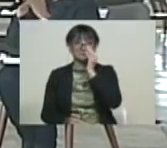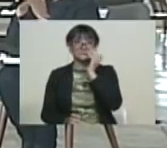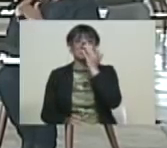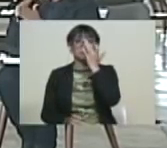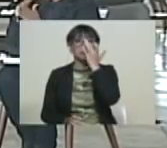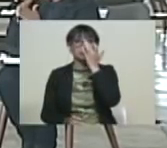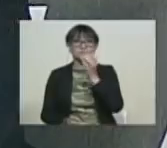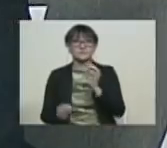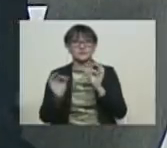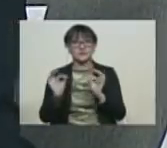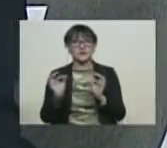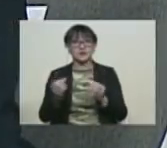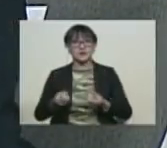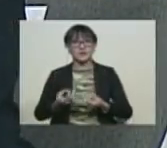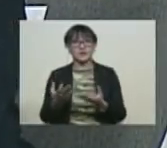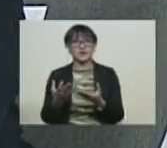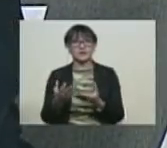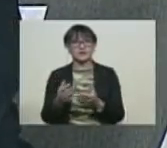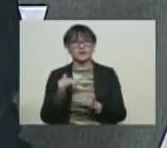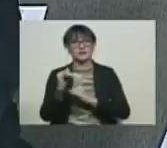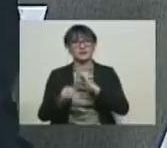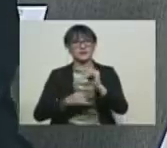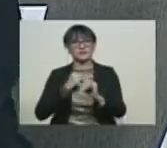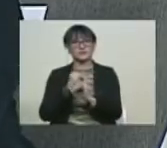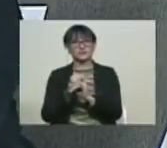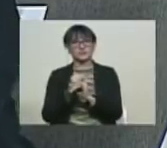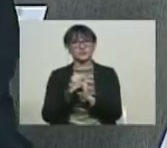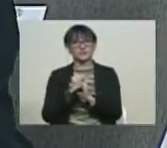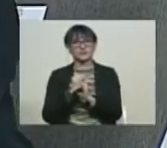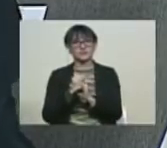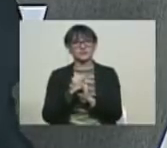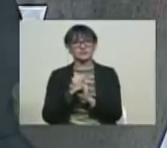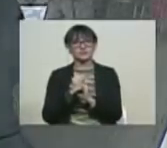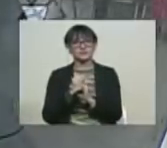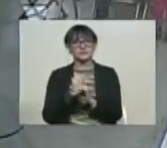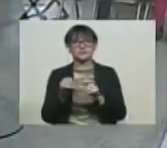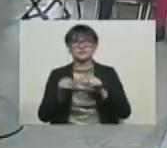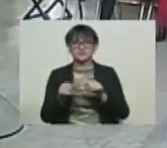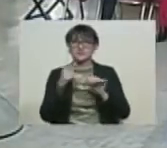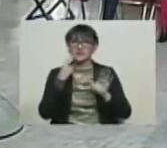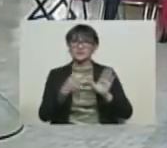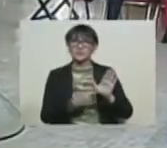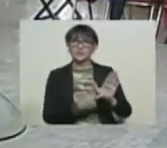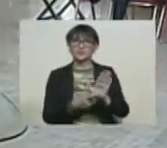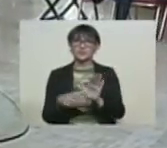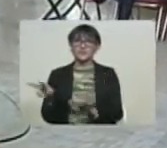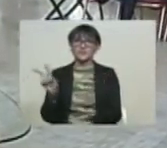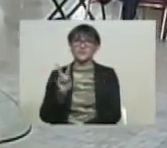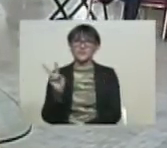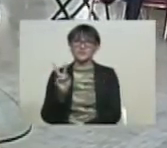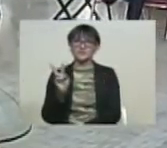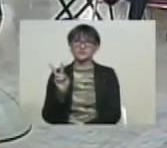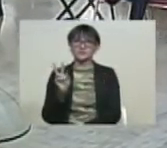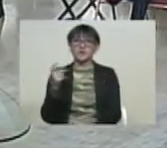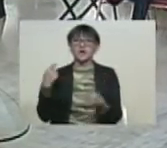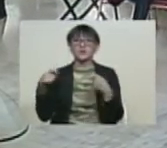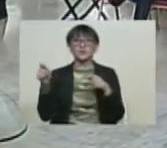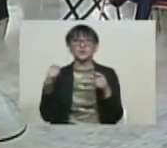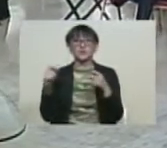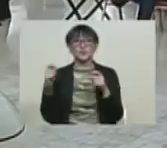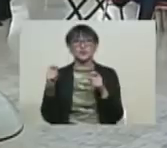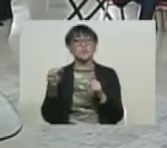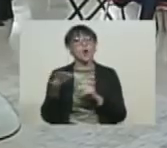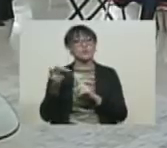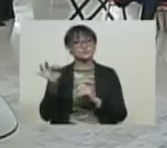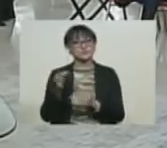que vamos a posicionar a nivel internacional para seguir demostrando que en Venezuela el turismo es